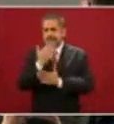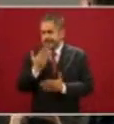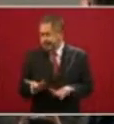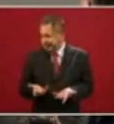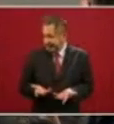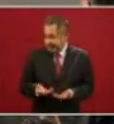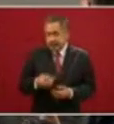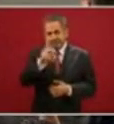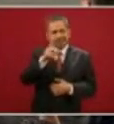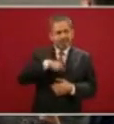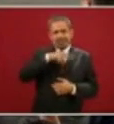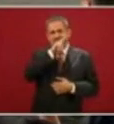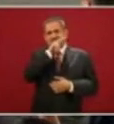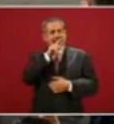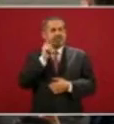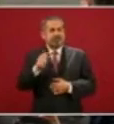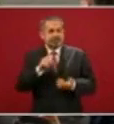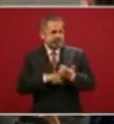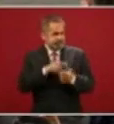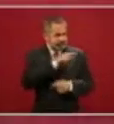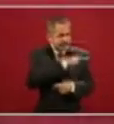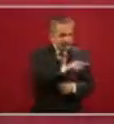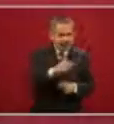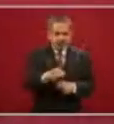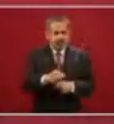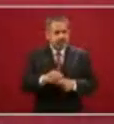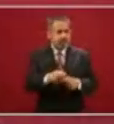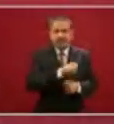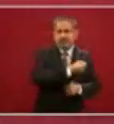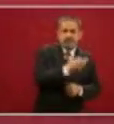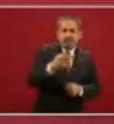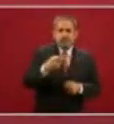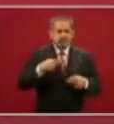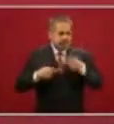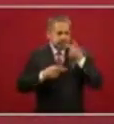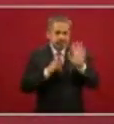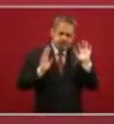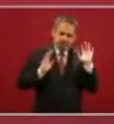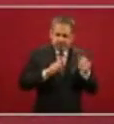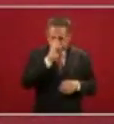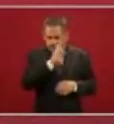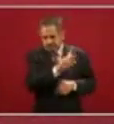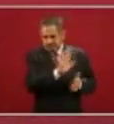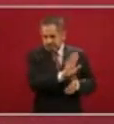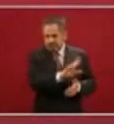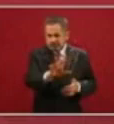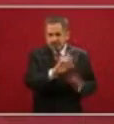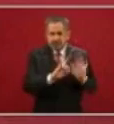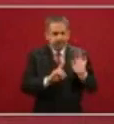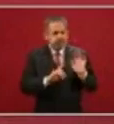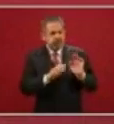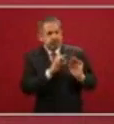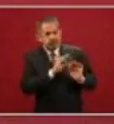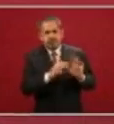me preocupa ver que también se sumaron distintas voces muy legítimas, muy creíbles, muy